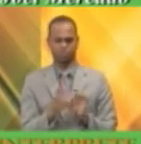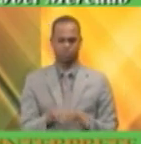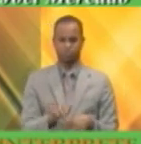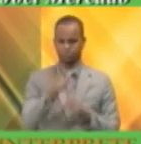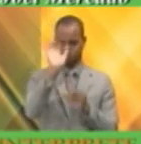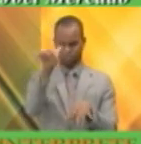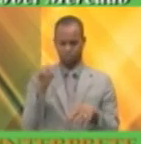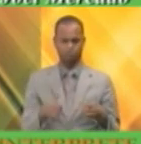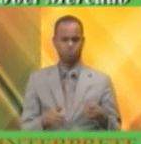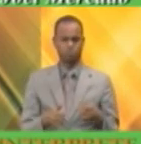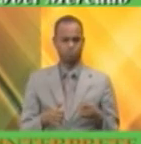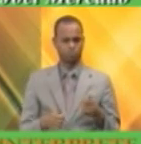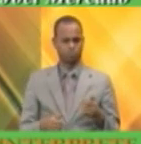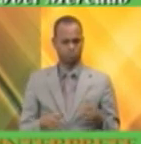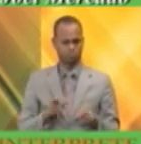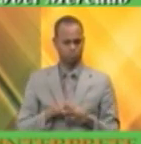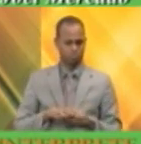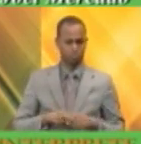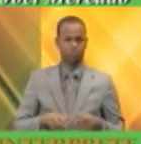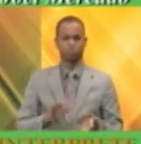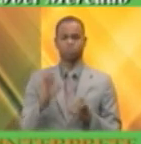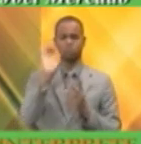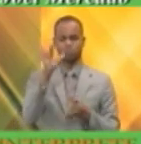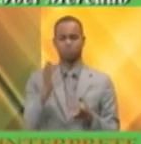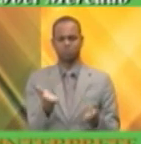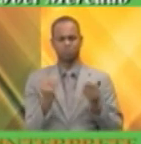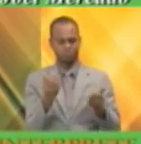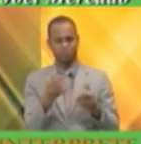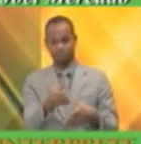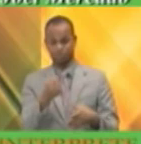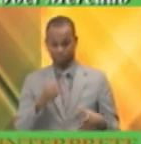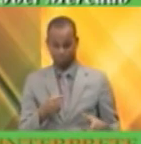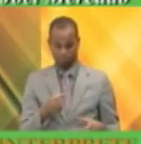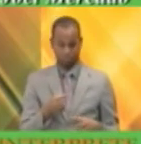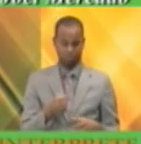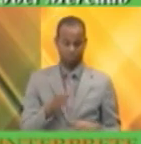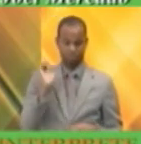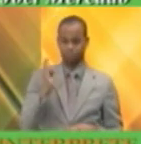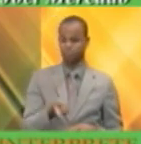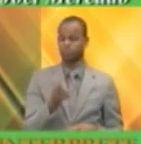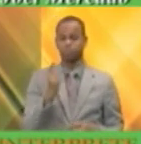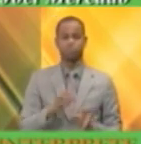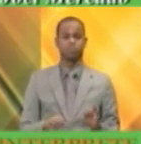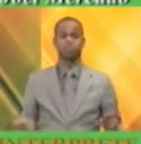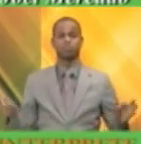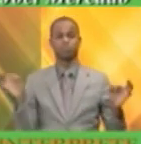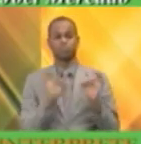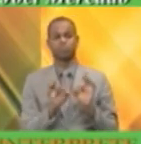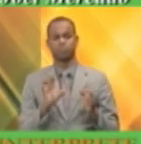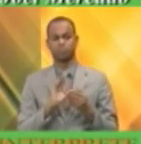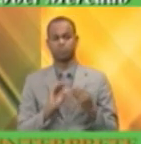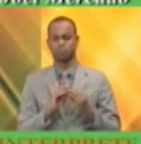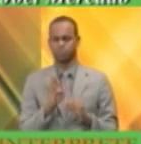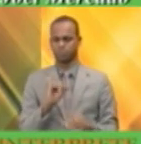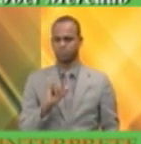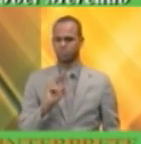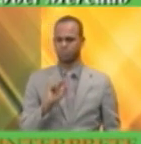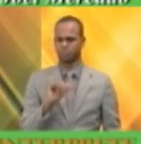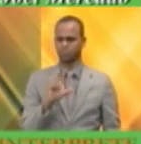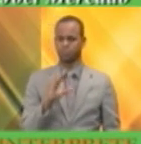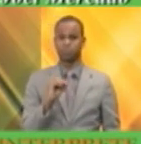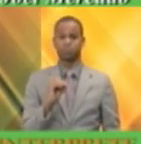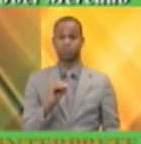silla de ruedas, ¿entiendes? Y ahí fue que lo atraemos. Y ustedes dicen, algo muy importante que planteó bien, pues, dice,